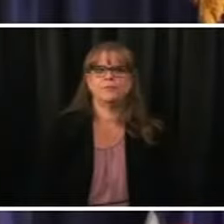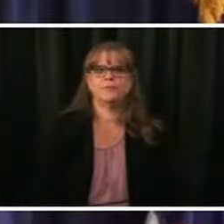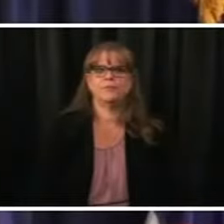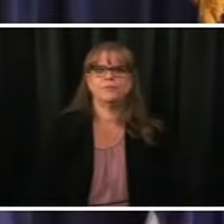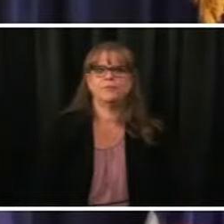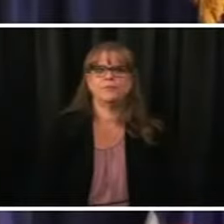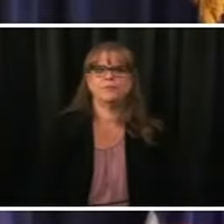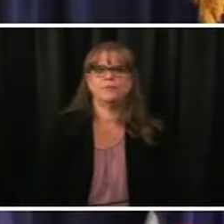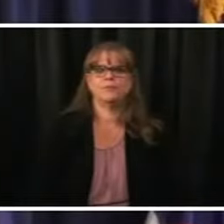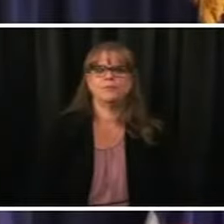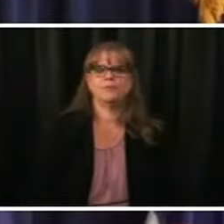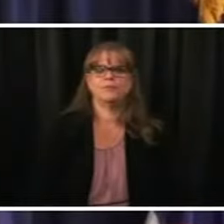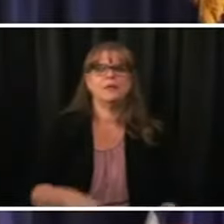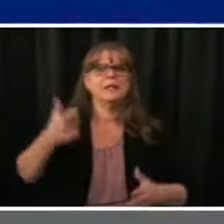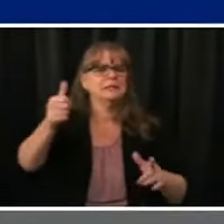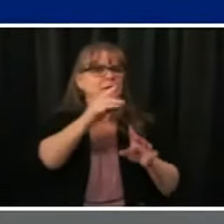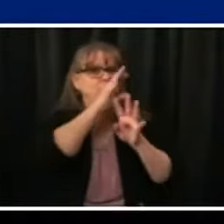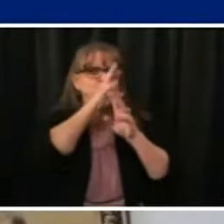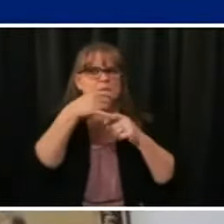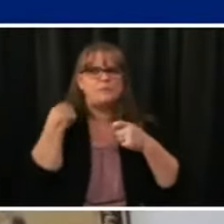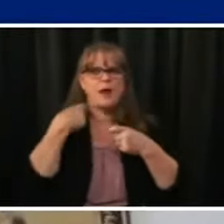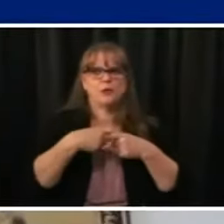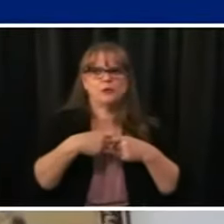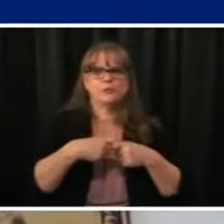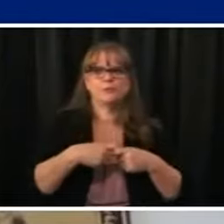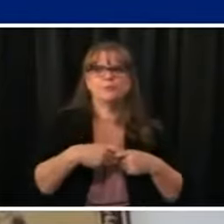Yo digo que no la piensen, que